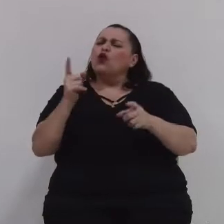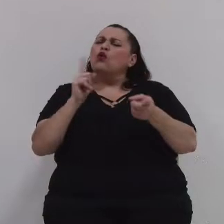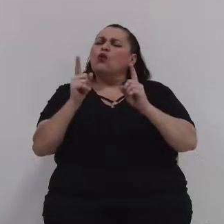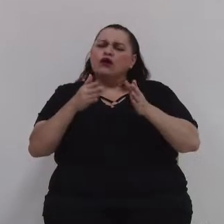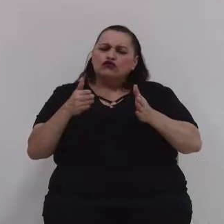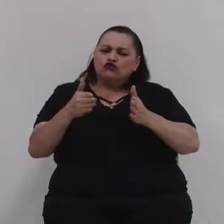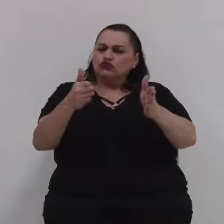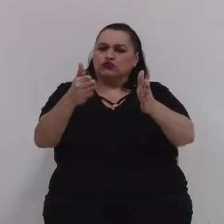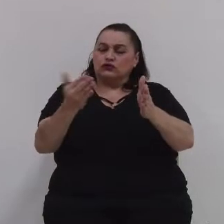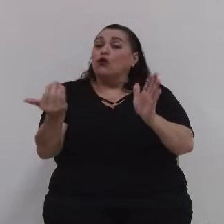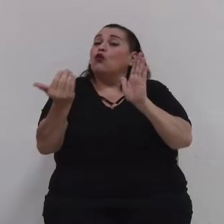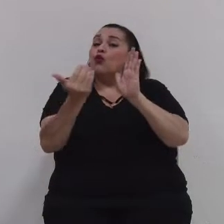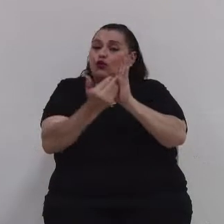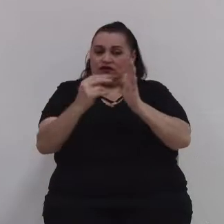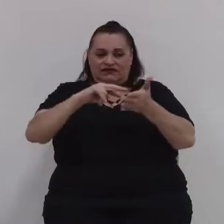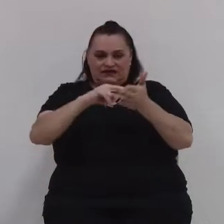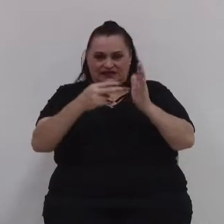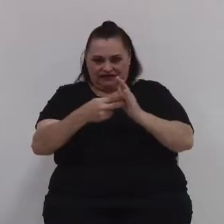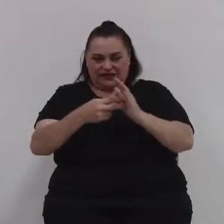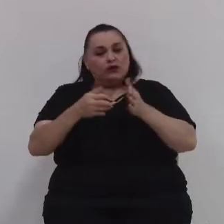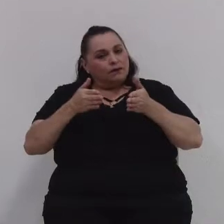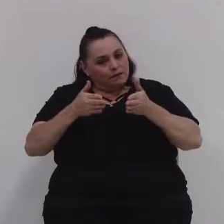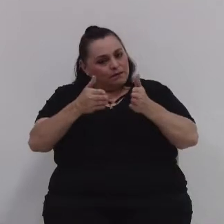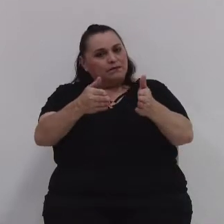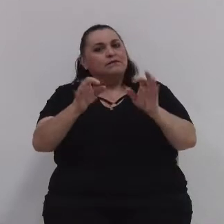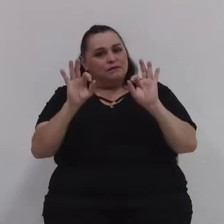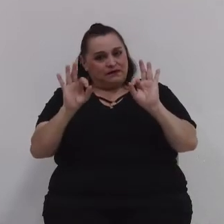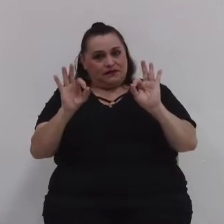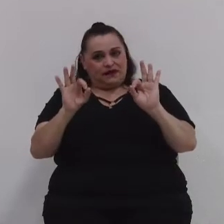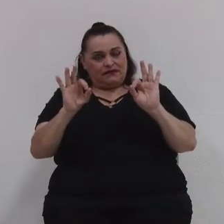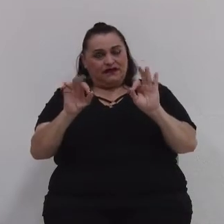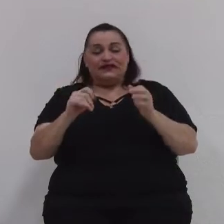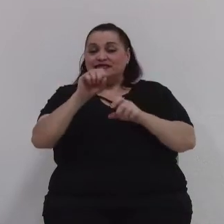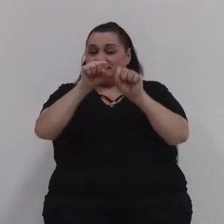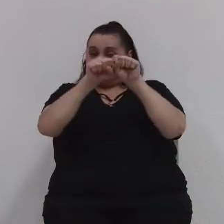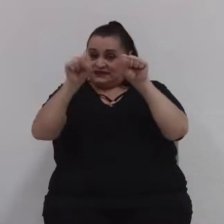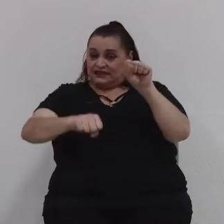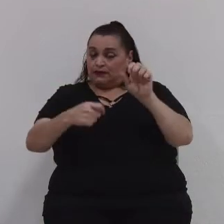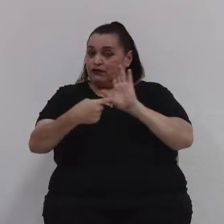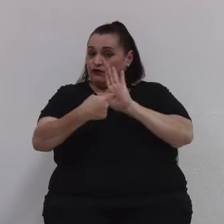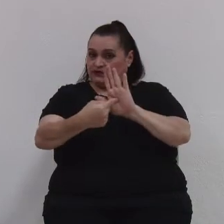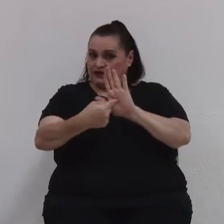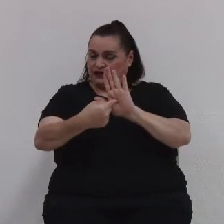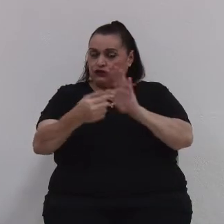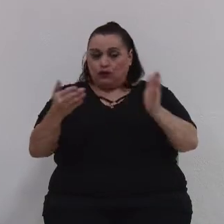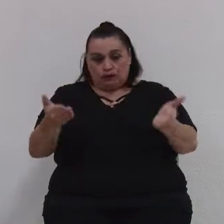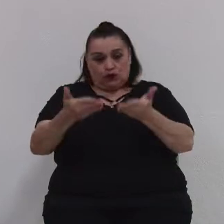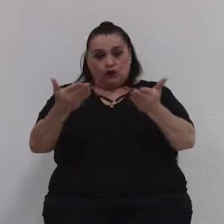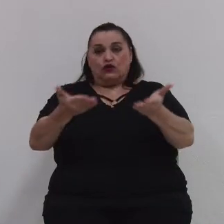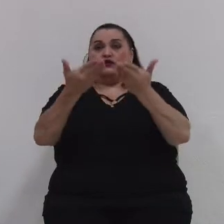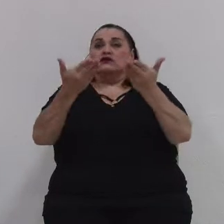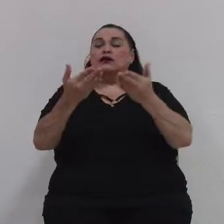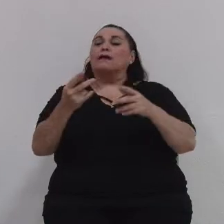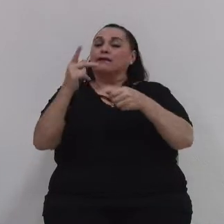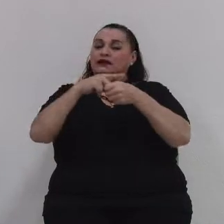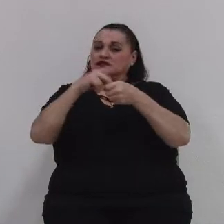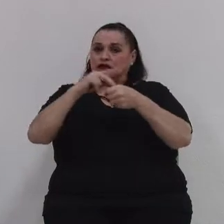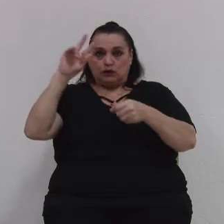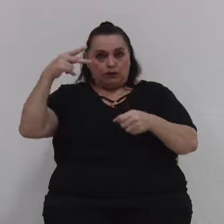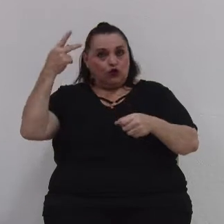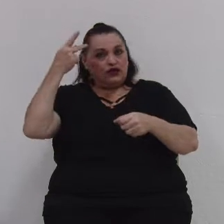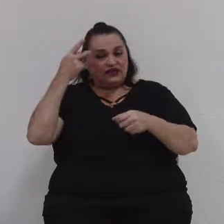ser significativo, viable y efectivo al sistema representativo, junto a promover la activa participación política de